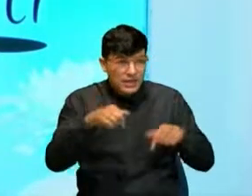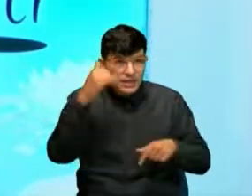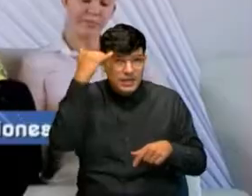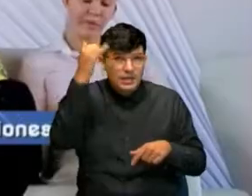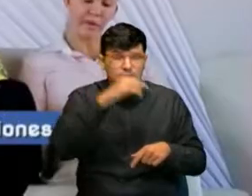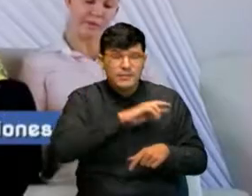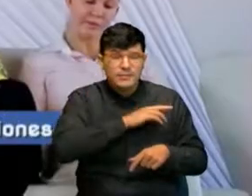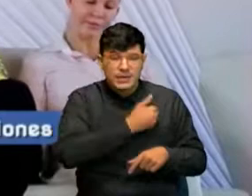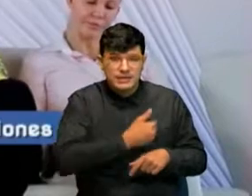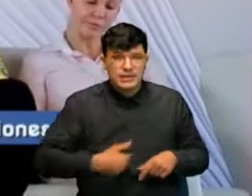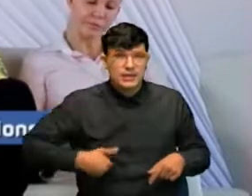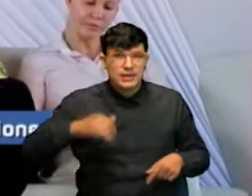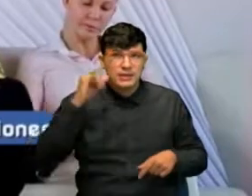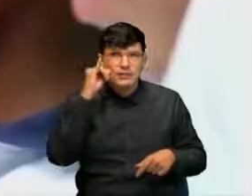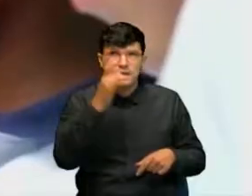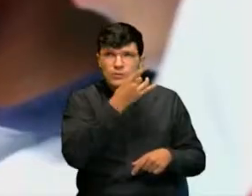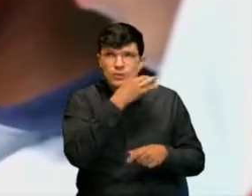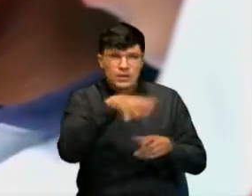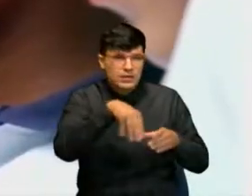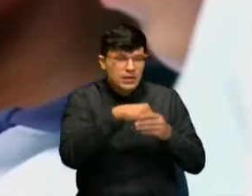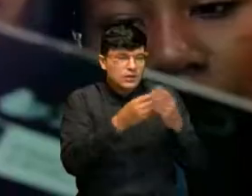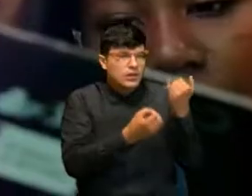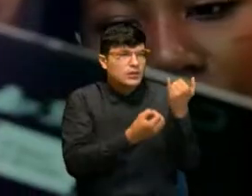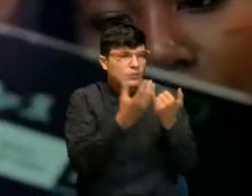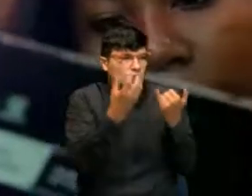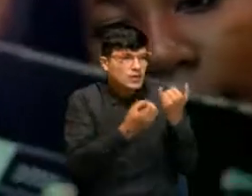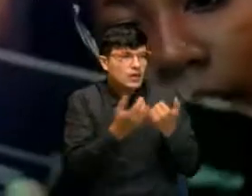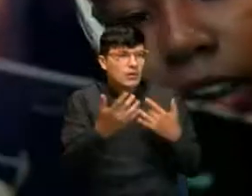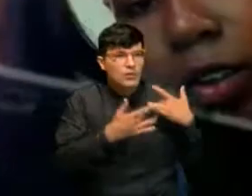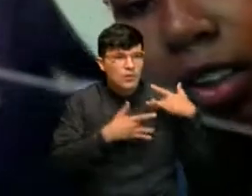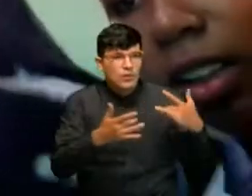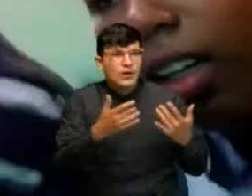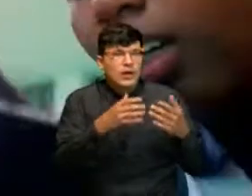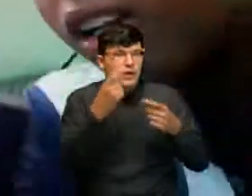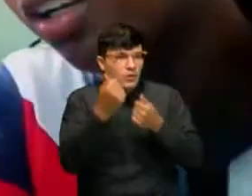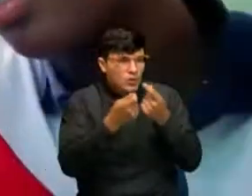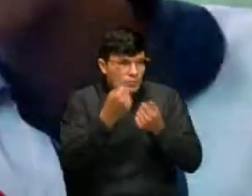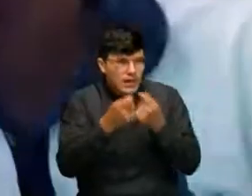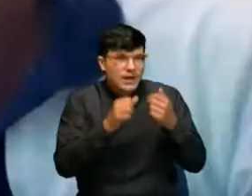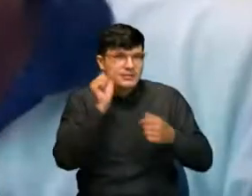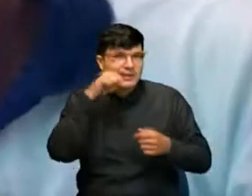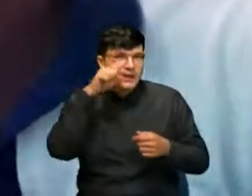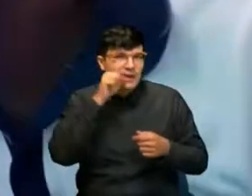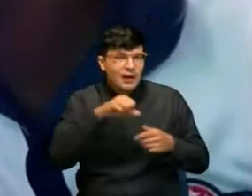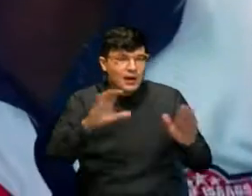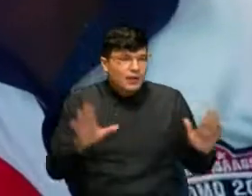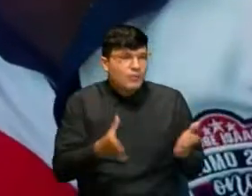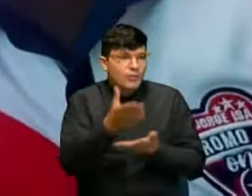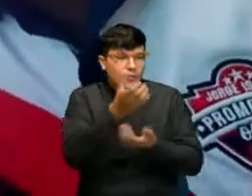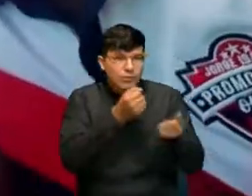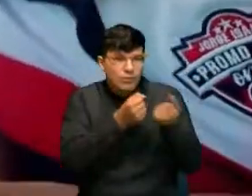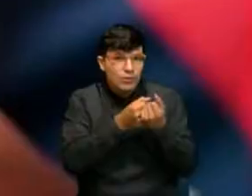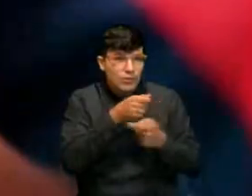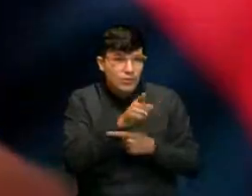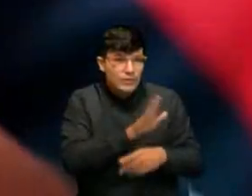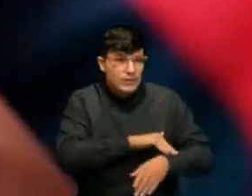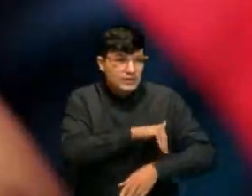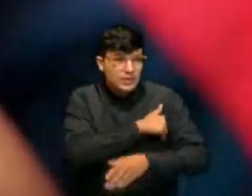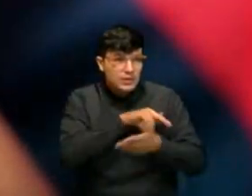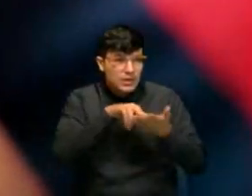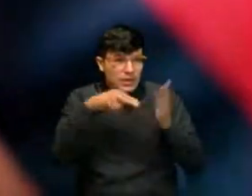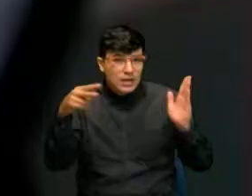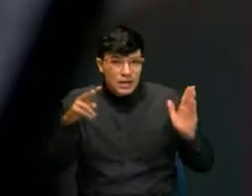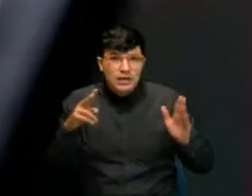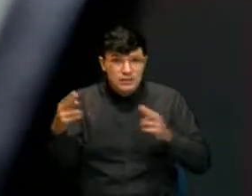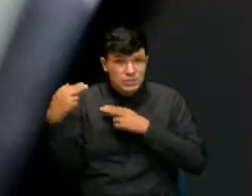las industrias culturales, de la economía naranja, que es un elemento fundamental de este gobierno, y que desde el Ministerio TIC nos corresponde también impulsar